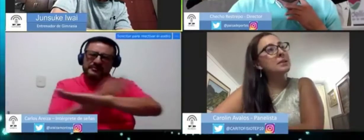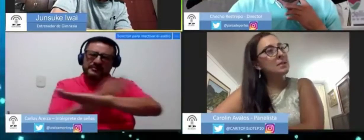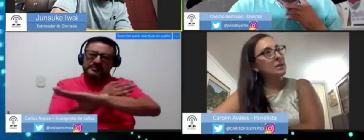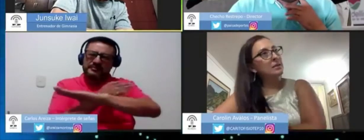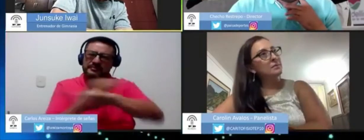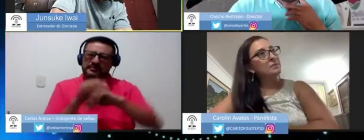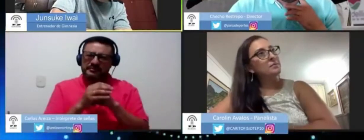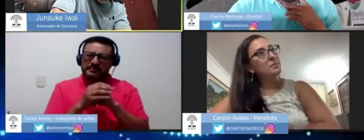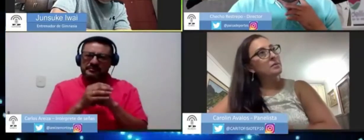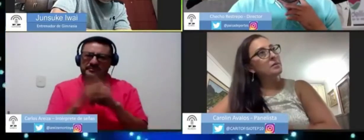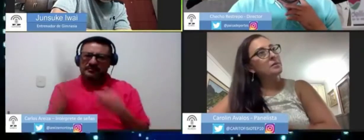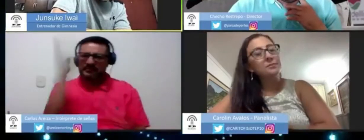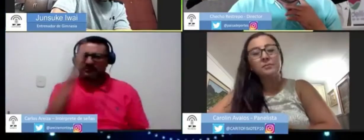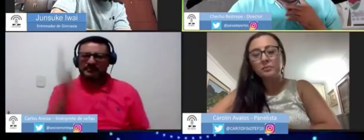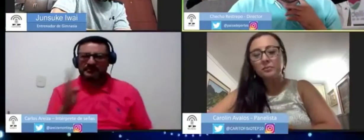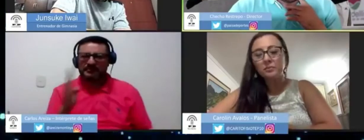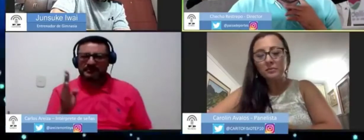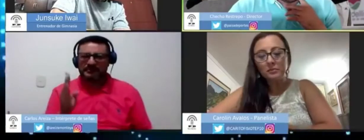Brasil. Brasil,